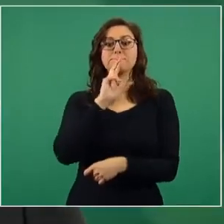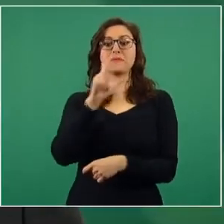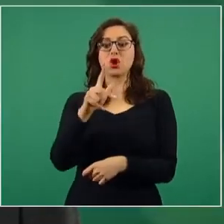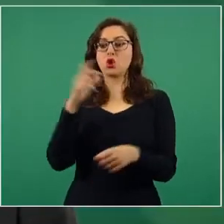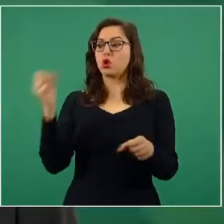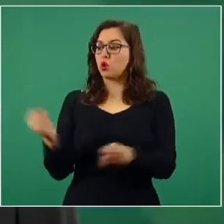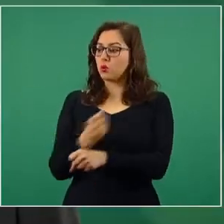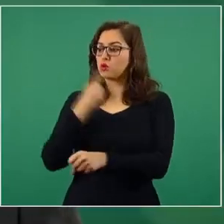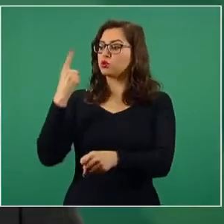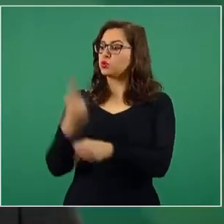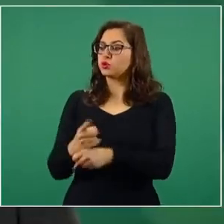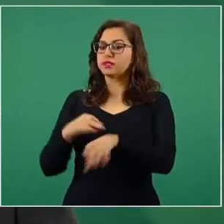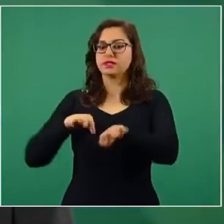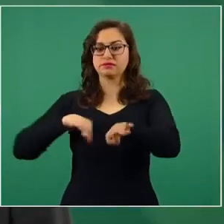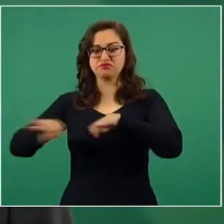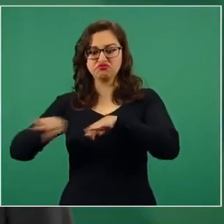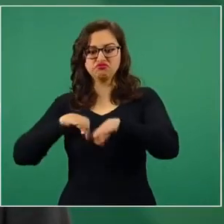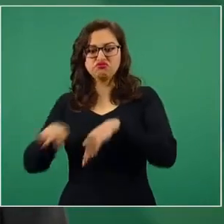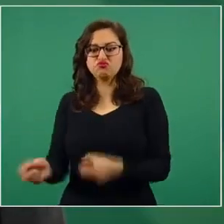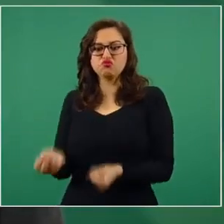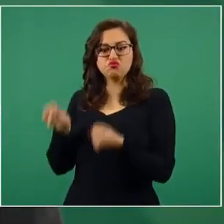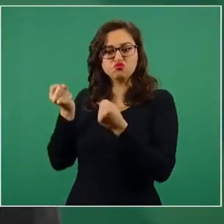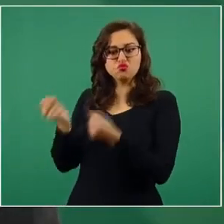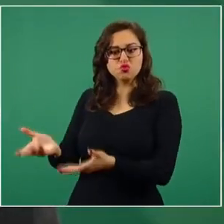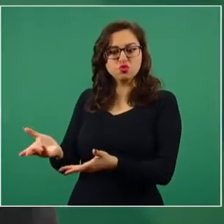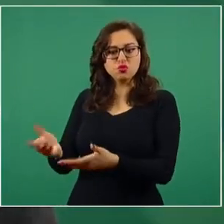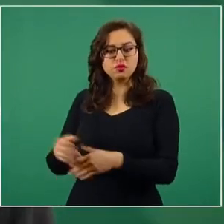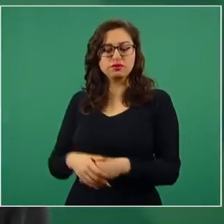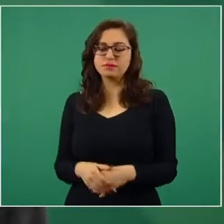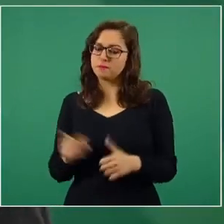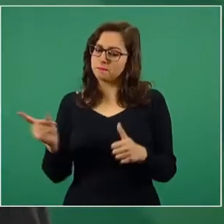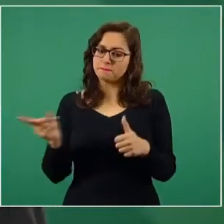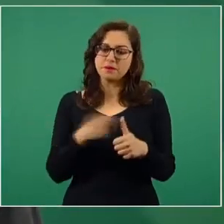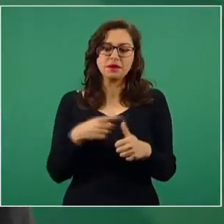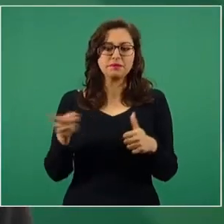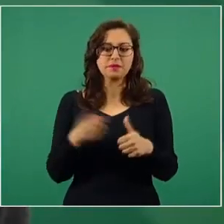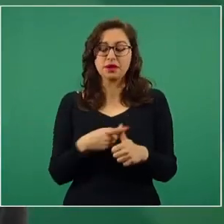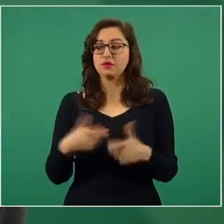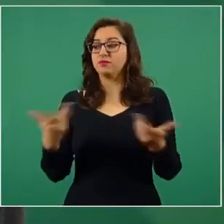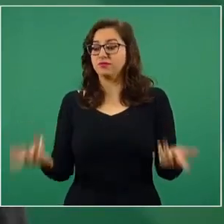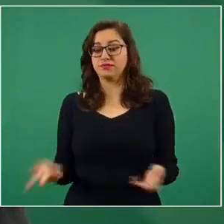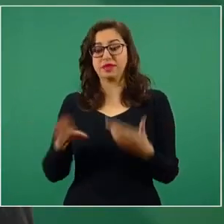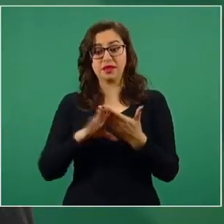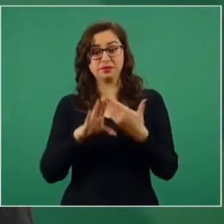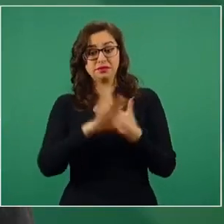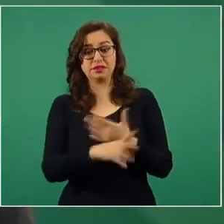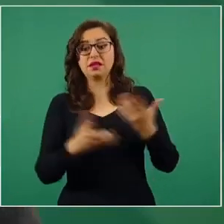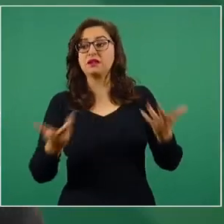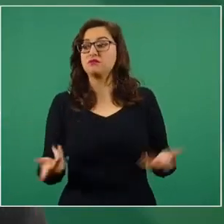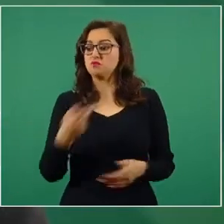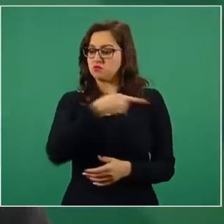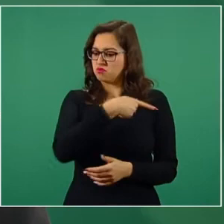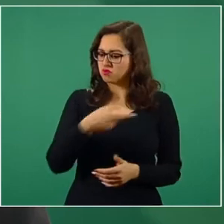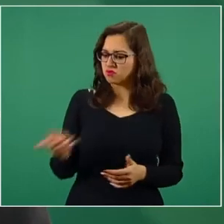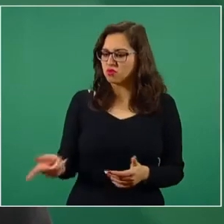trabajo del pueblo. Que no haya pobreza, que se atienda a los